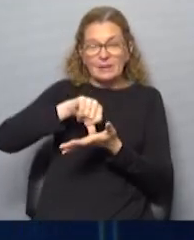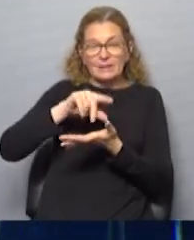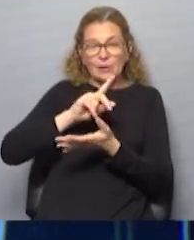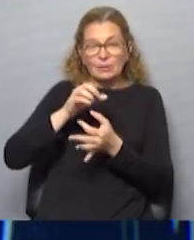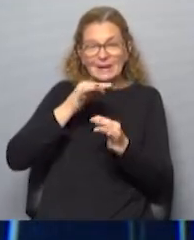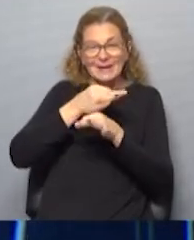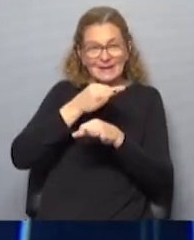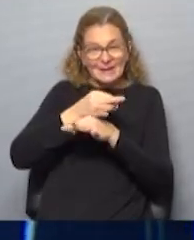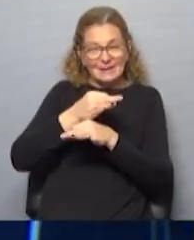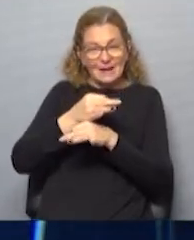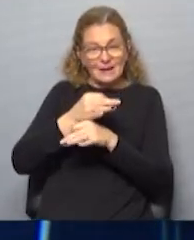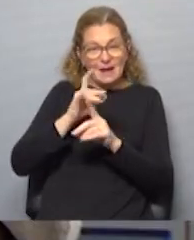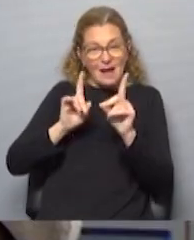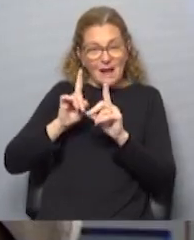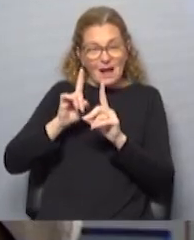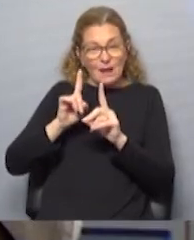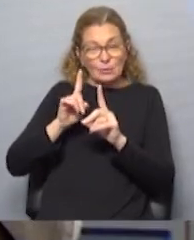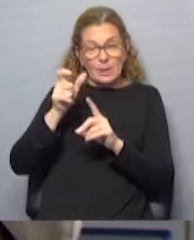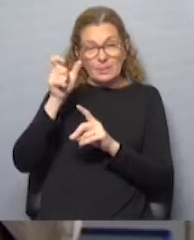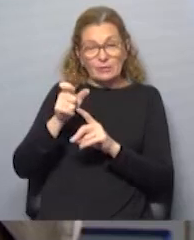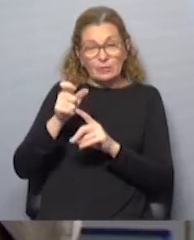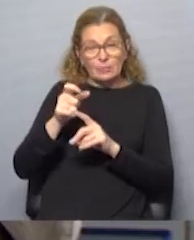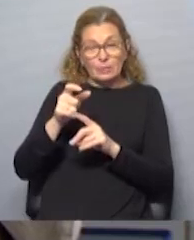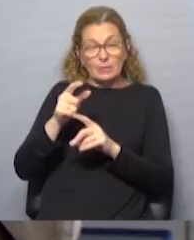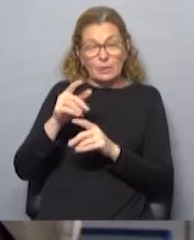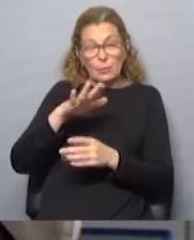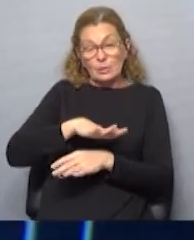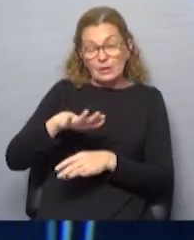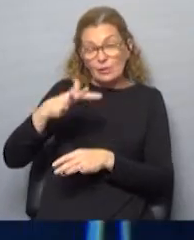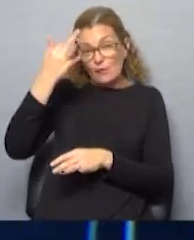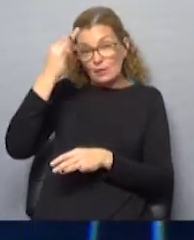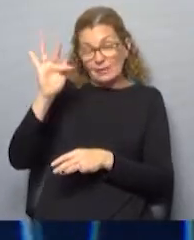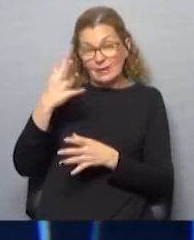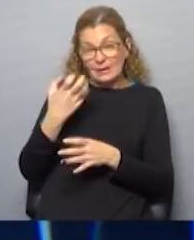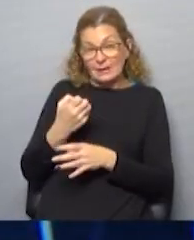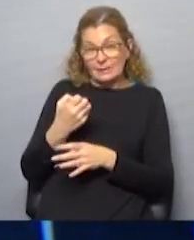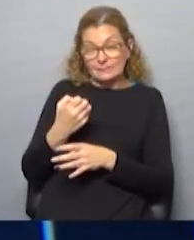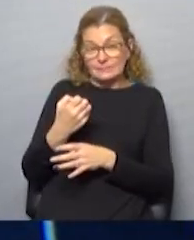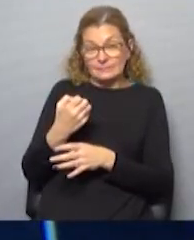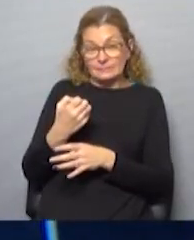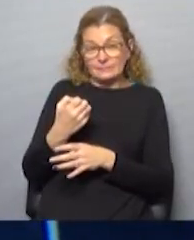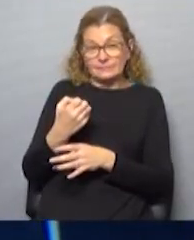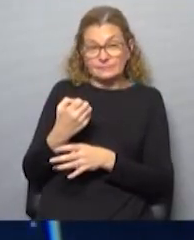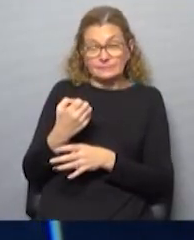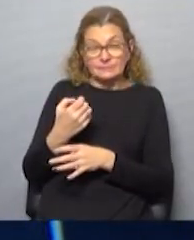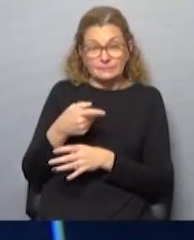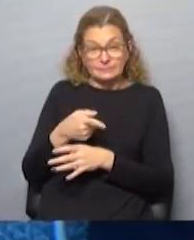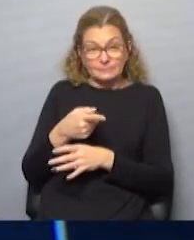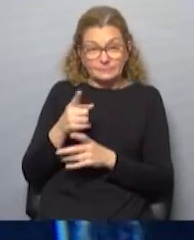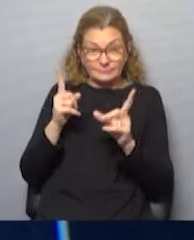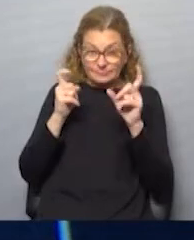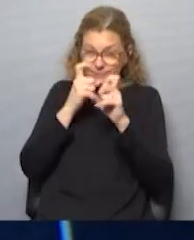a alguien que es en un científico puede haber un niño francés que puede ser querer ser ciudadano sal para estar acá es muy